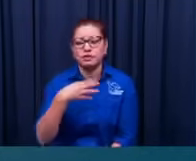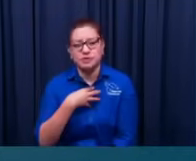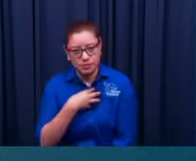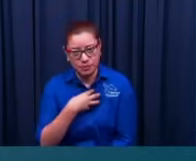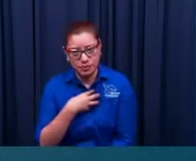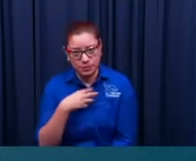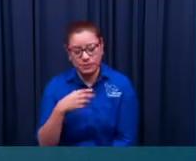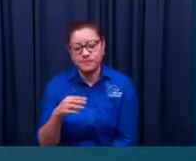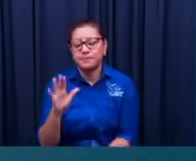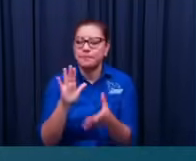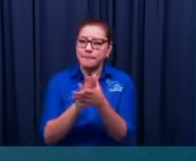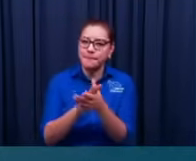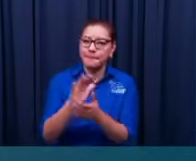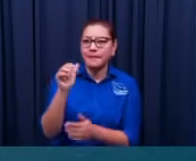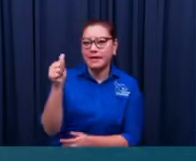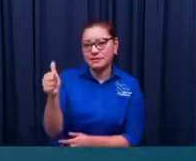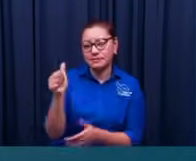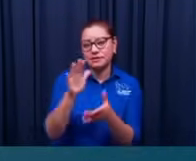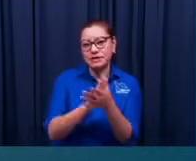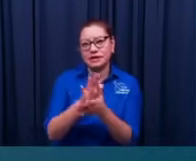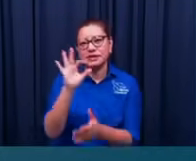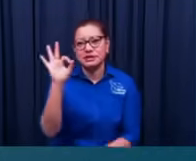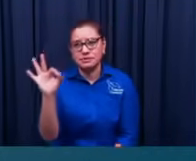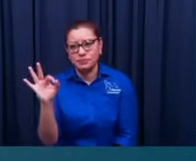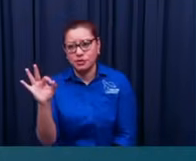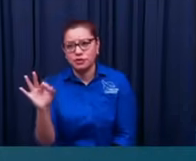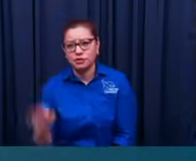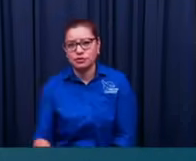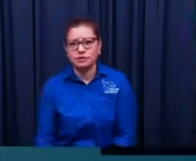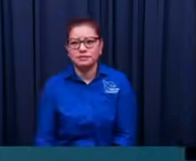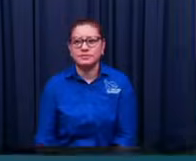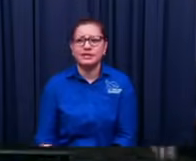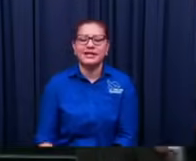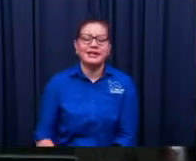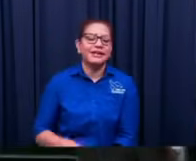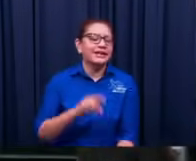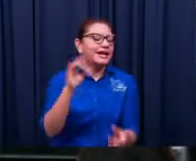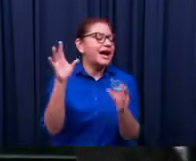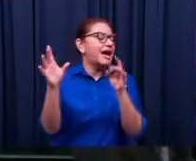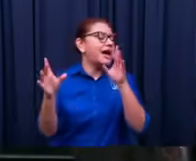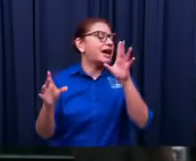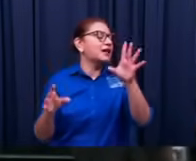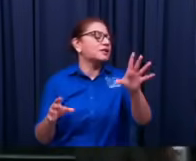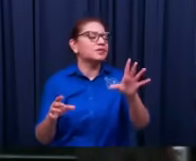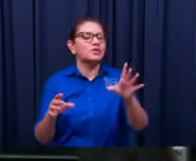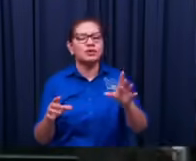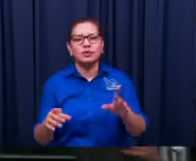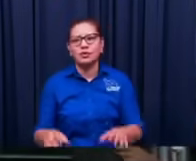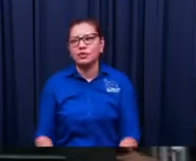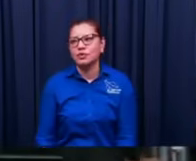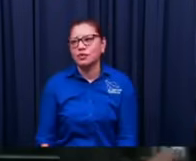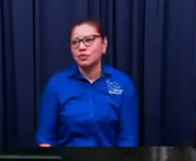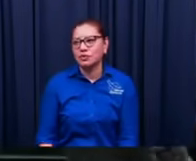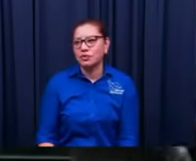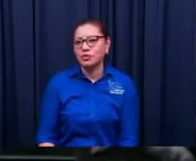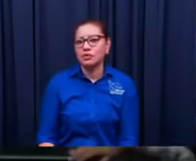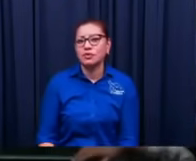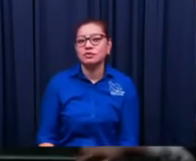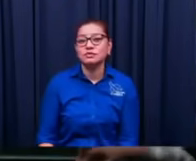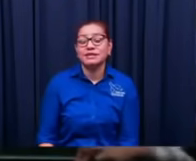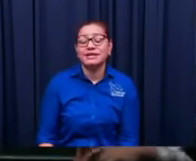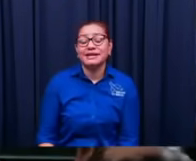usted? Sí, hermano, por eso es que la gente y nosotros deberíamos de entrar en el lenguaje